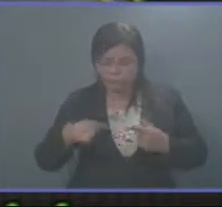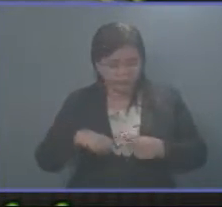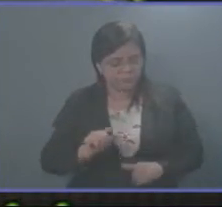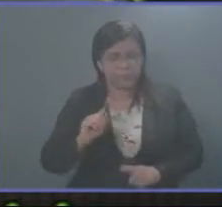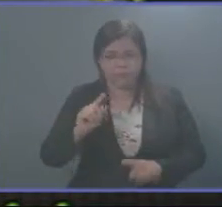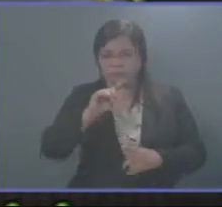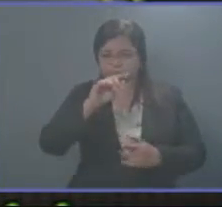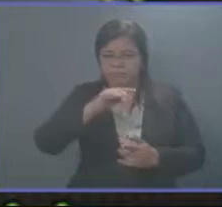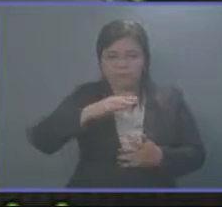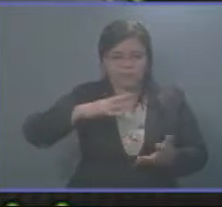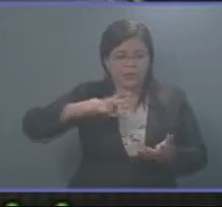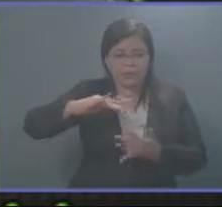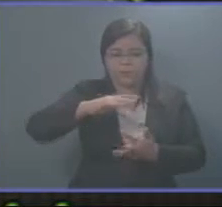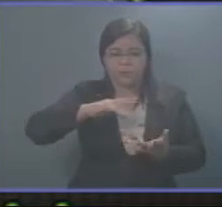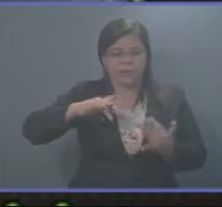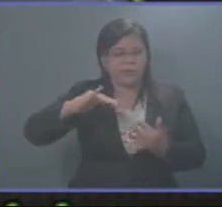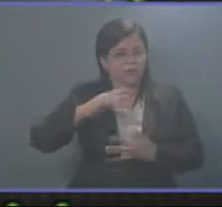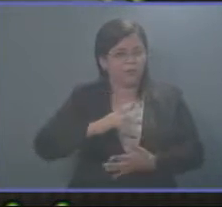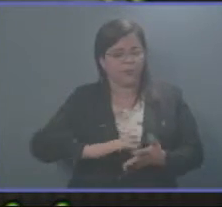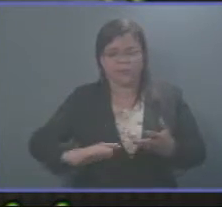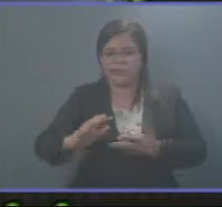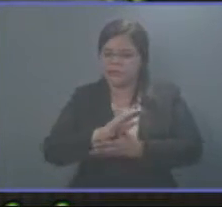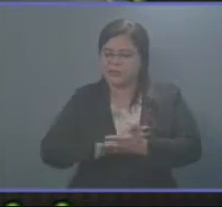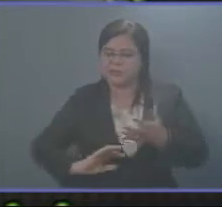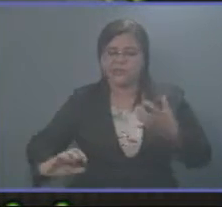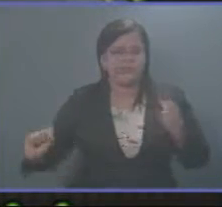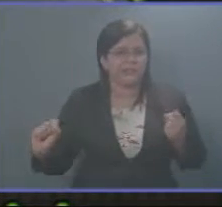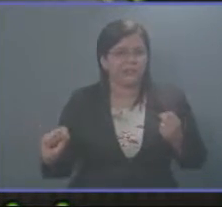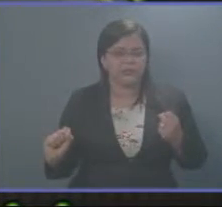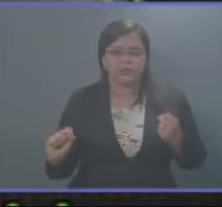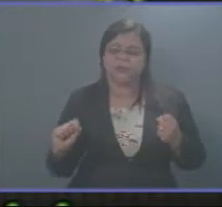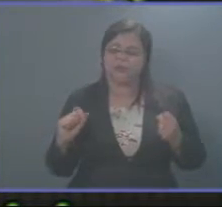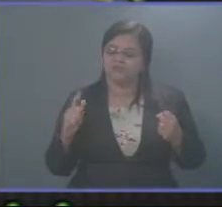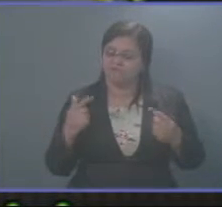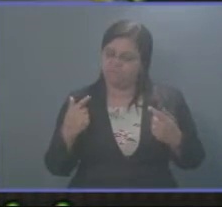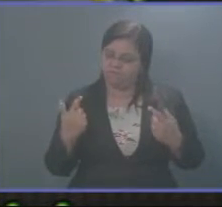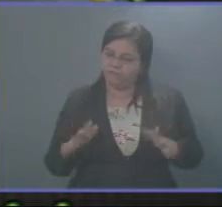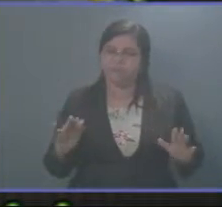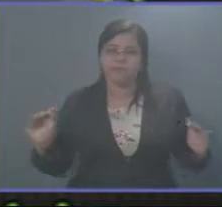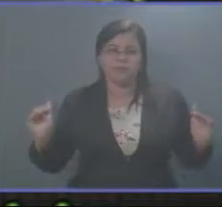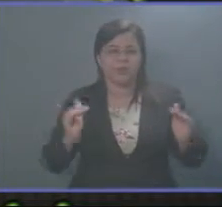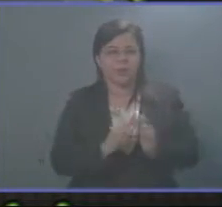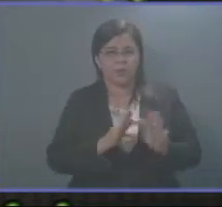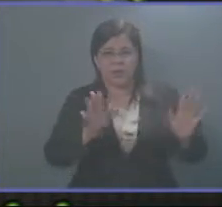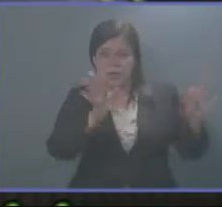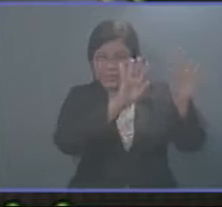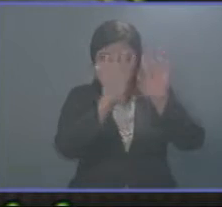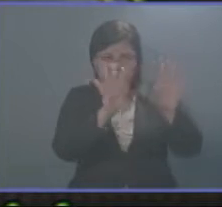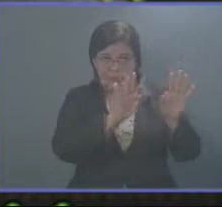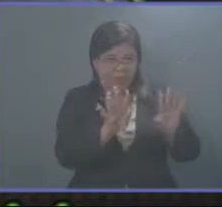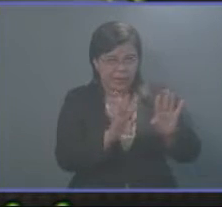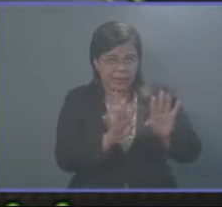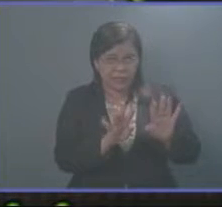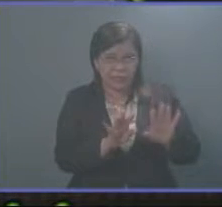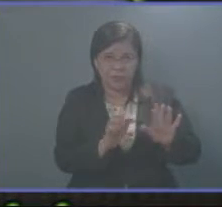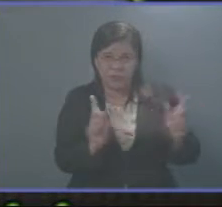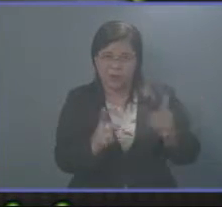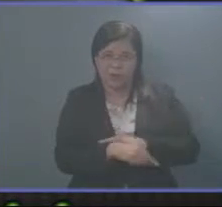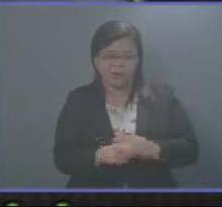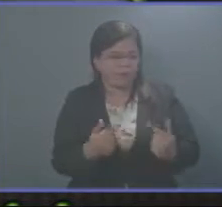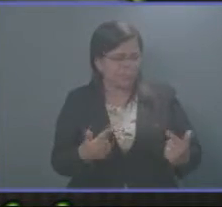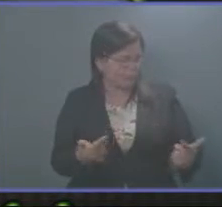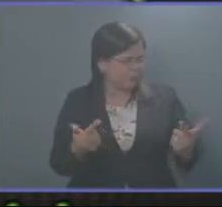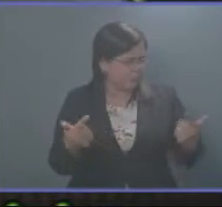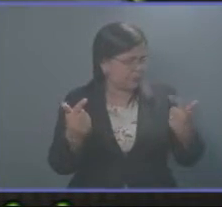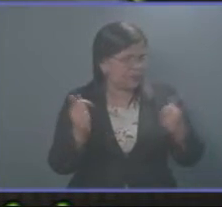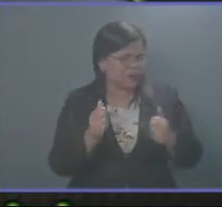ambiente y modificando de manera más que acelerada el cambio climático. En primer lugar, esto nos